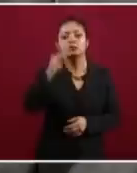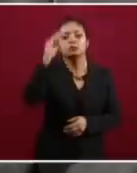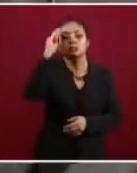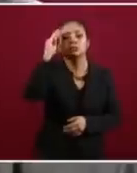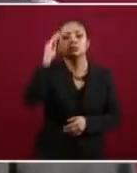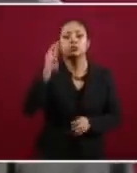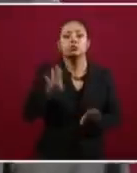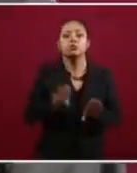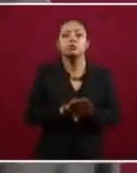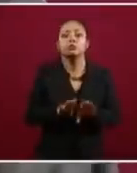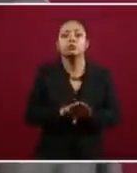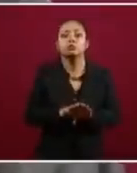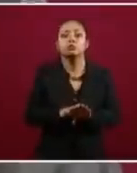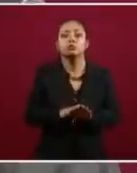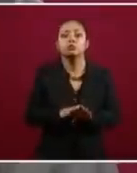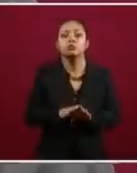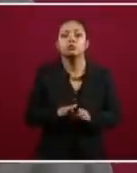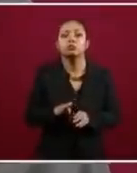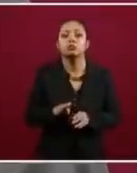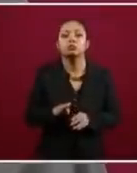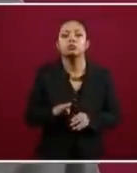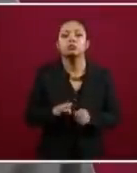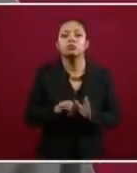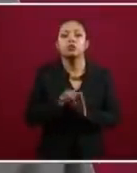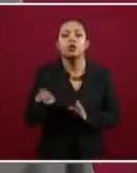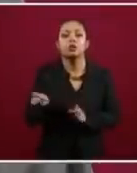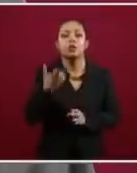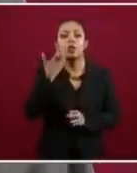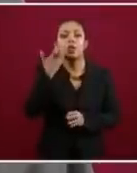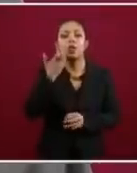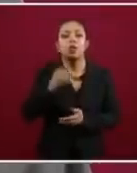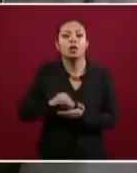aparatos que se hacen de la vista gorda,